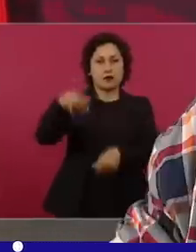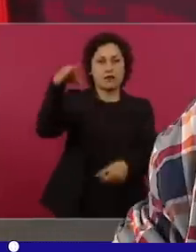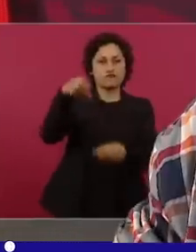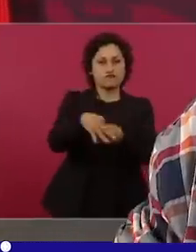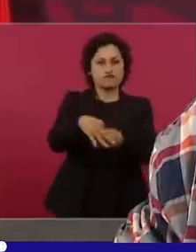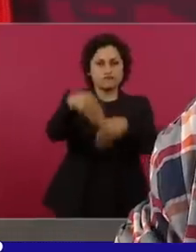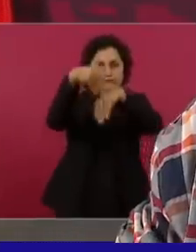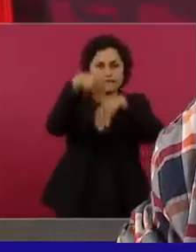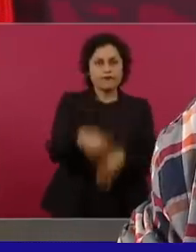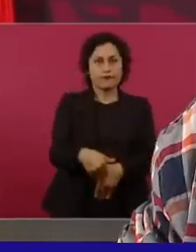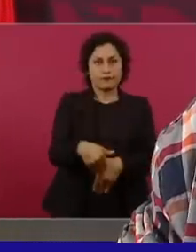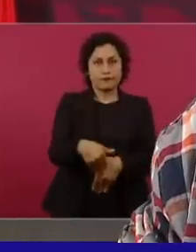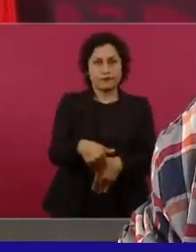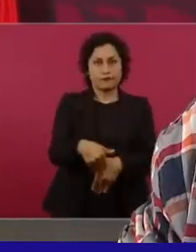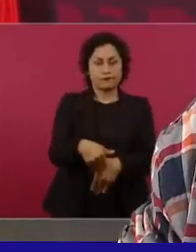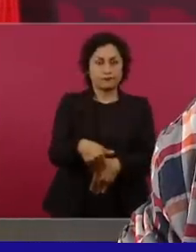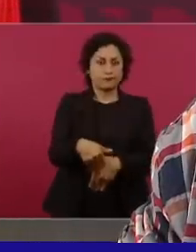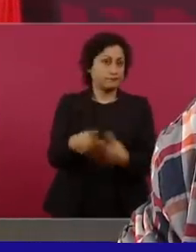en Perú,